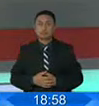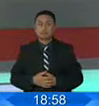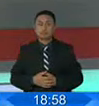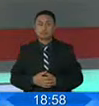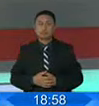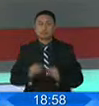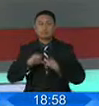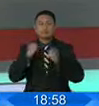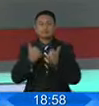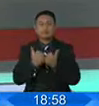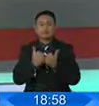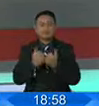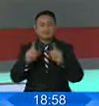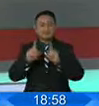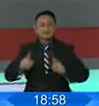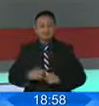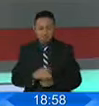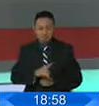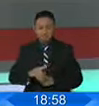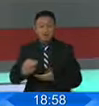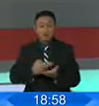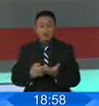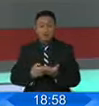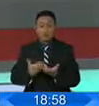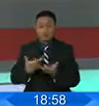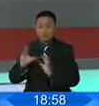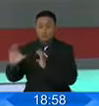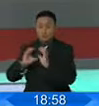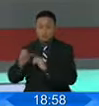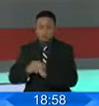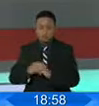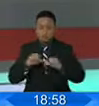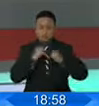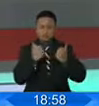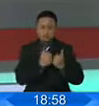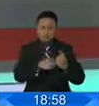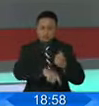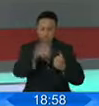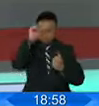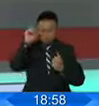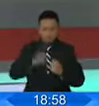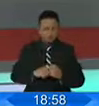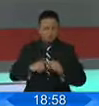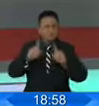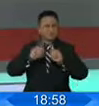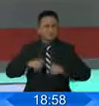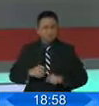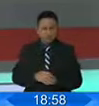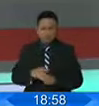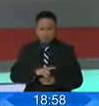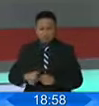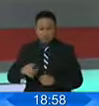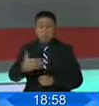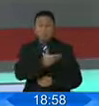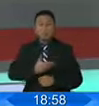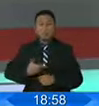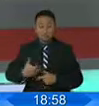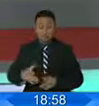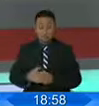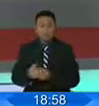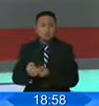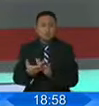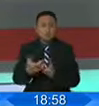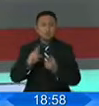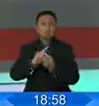Varios asambleístas reaccionaron ante la reunión del presidente Lenín Moreno con los directivos de medios de comunicación privados. En la cita, el mandatario se informó sobre